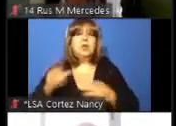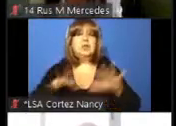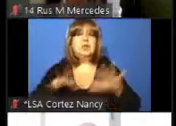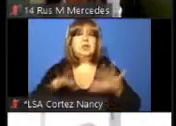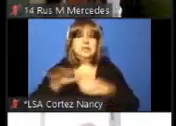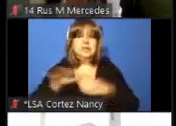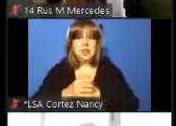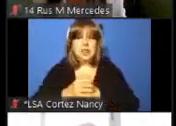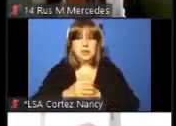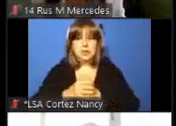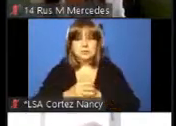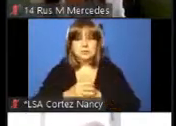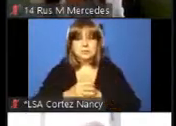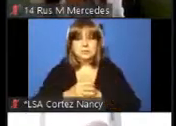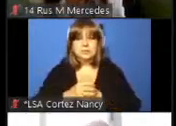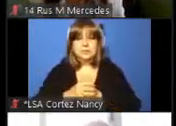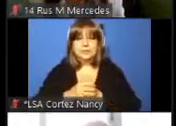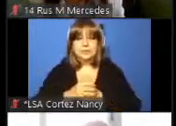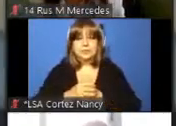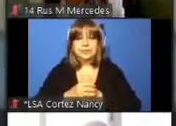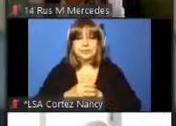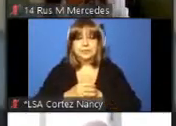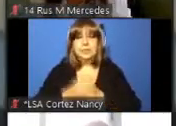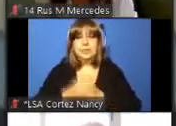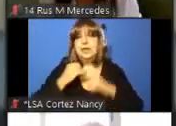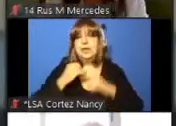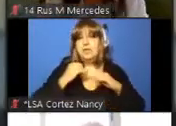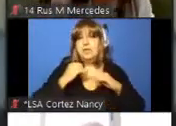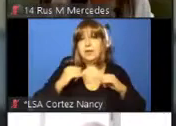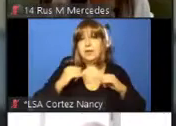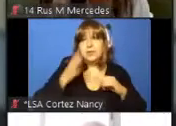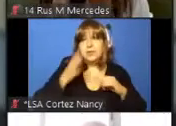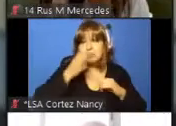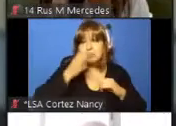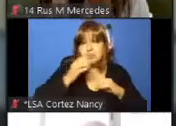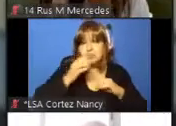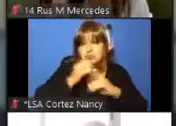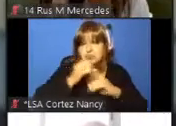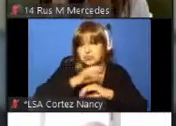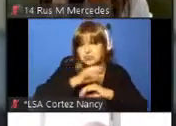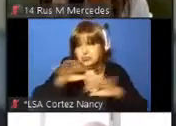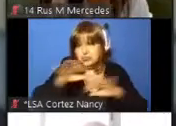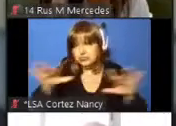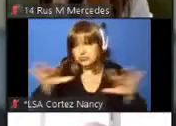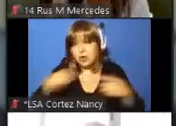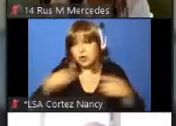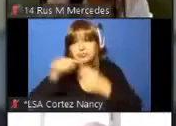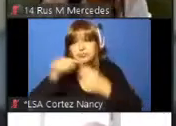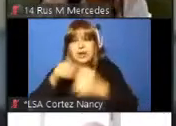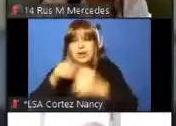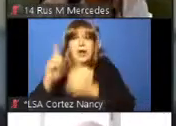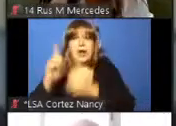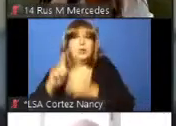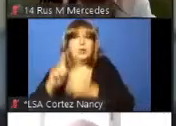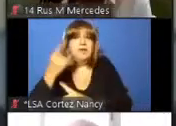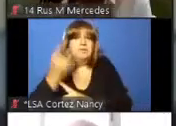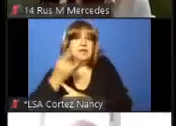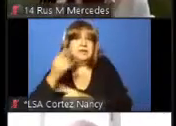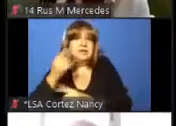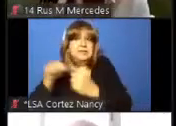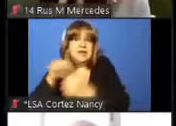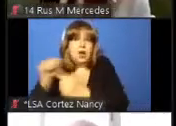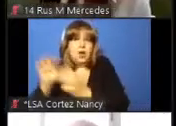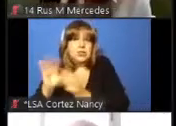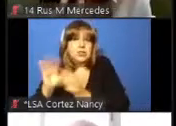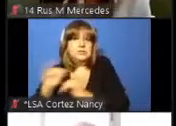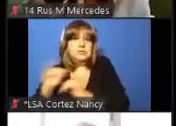porque acá esas informaciones a veces pueden ser verdaderas muchas veces hasta son falsas muchas veces ni siquiera es información es